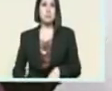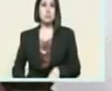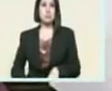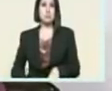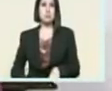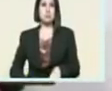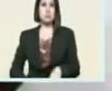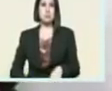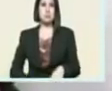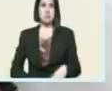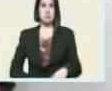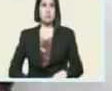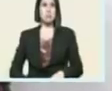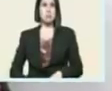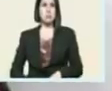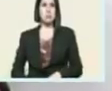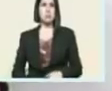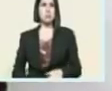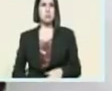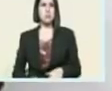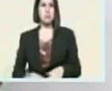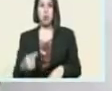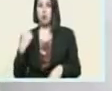No tiene, bueno,